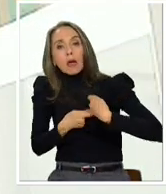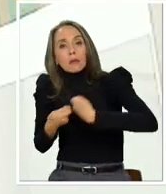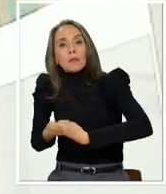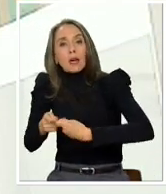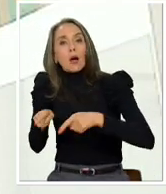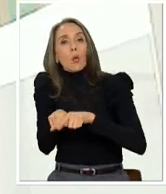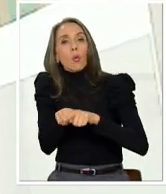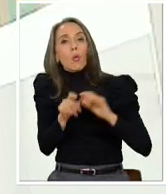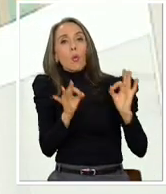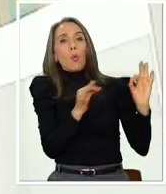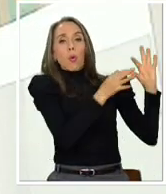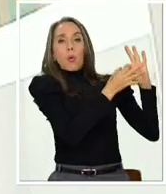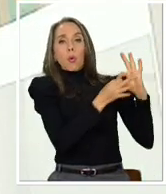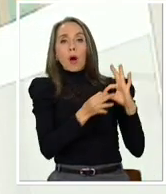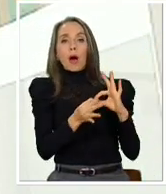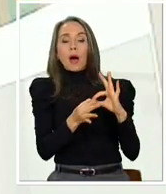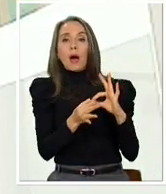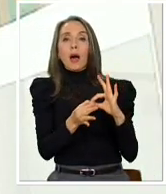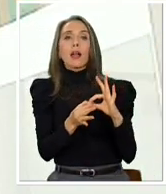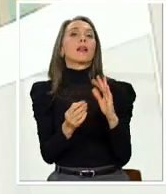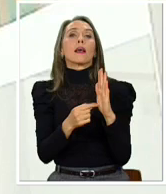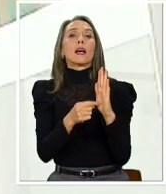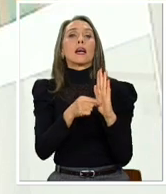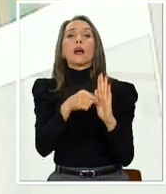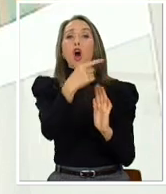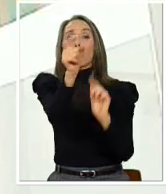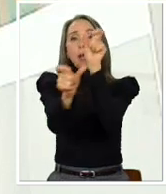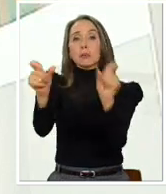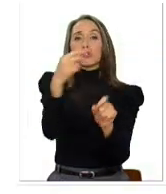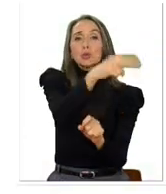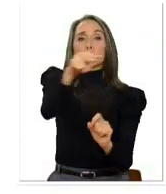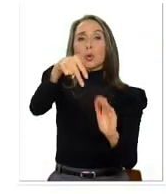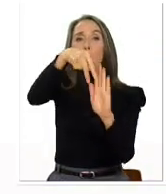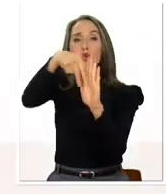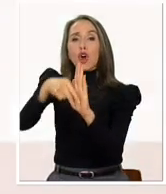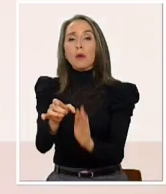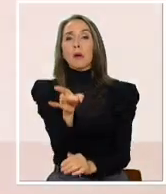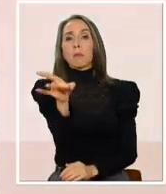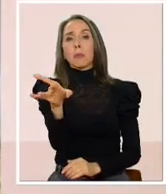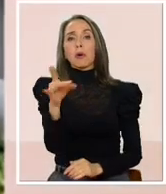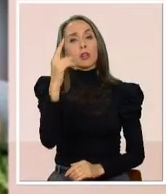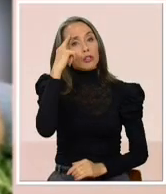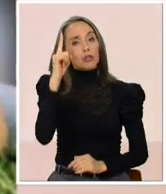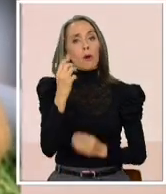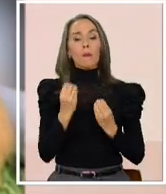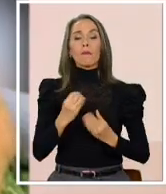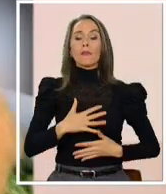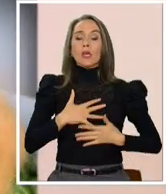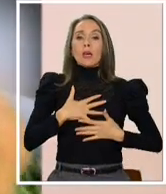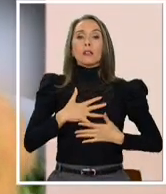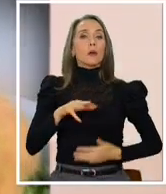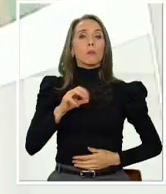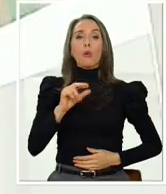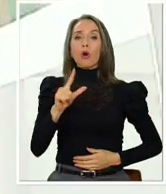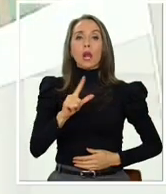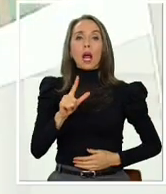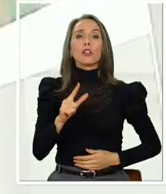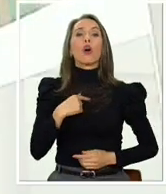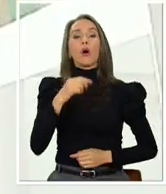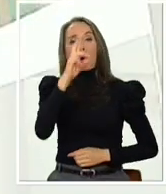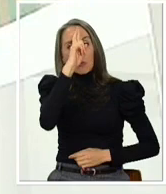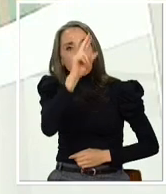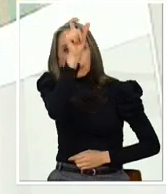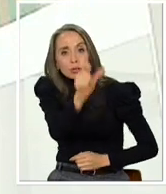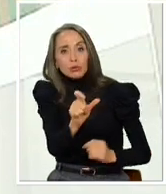hay un sobrepasar las normas de los demás, donde no hay un desarrollo moral adecuado que tenga que ver con el desarrollo de la